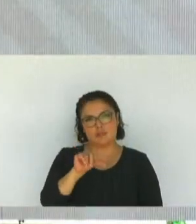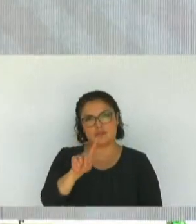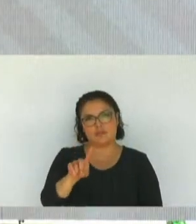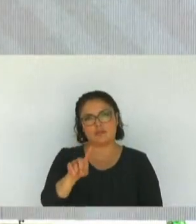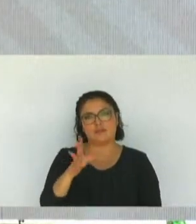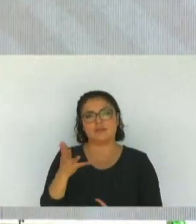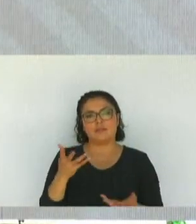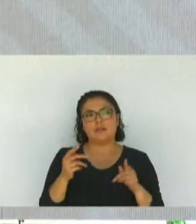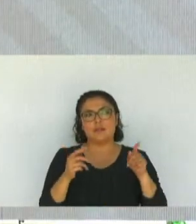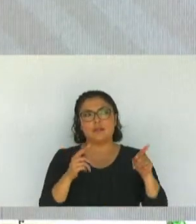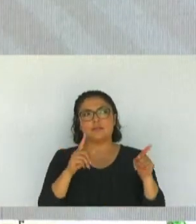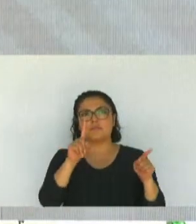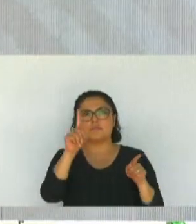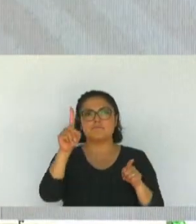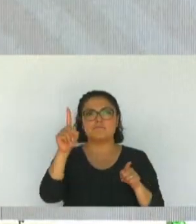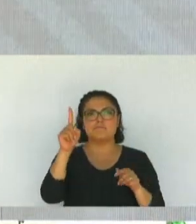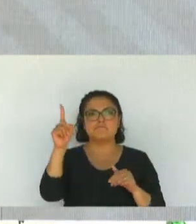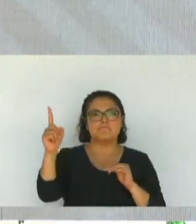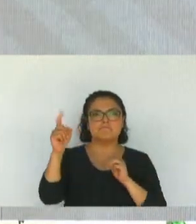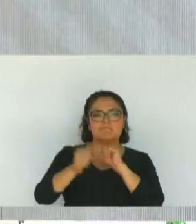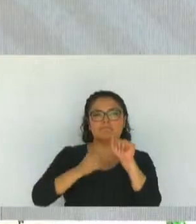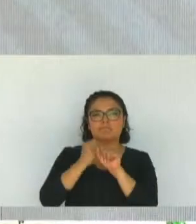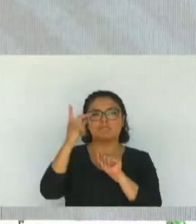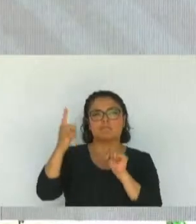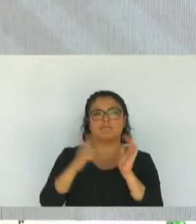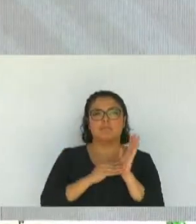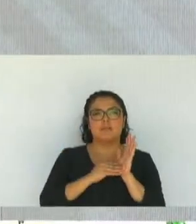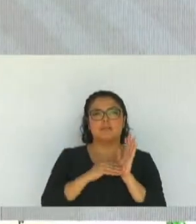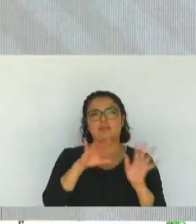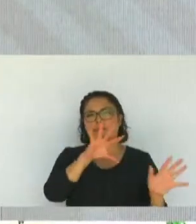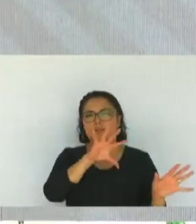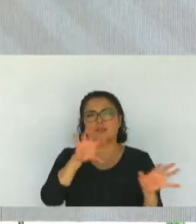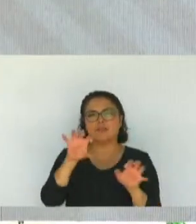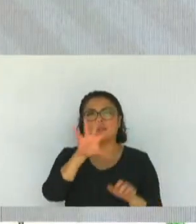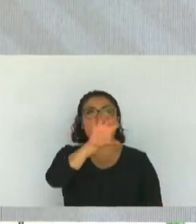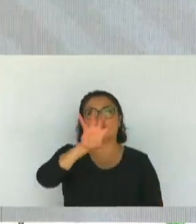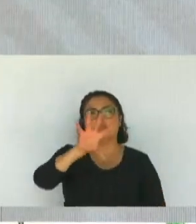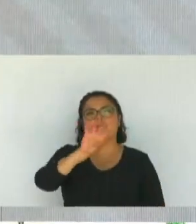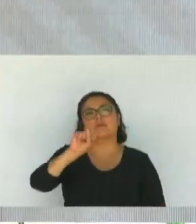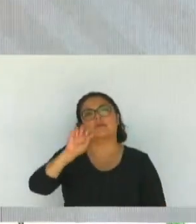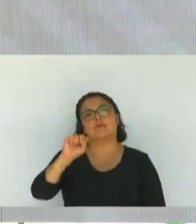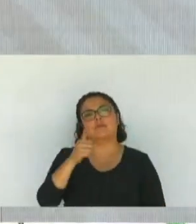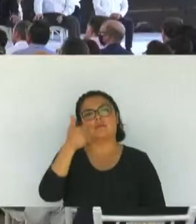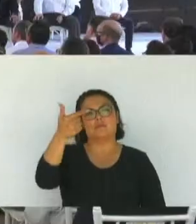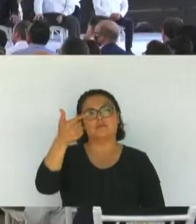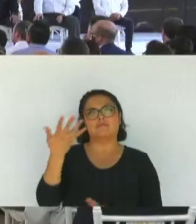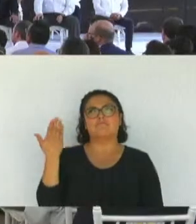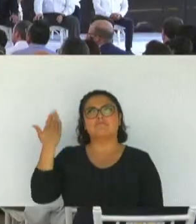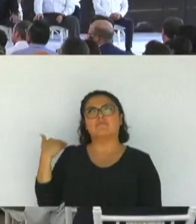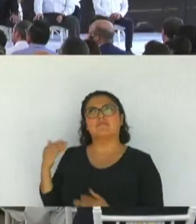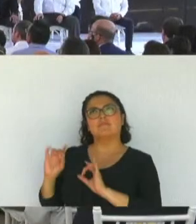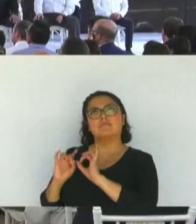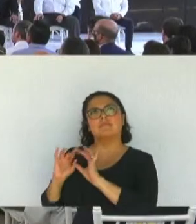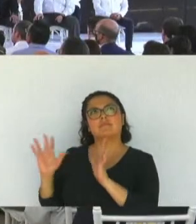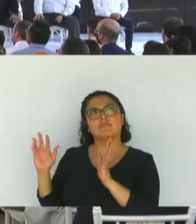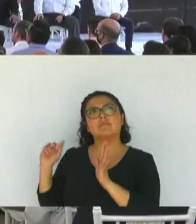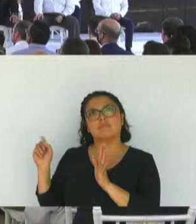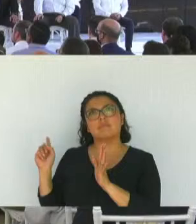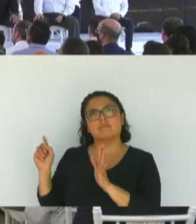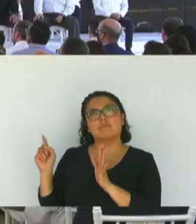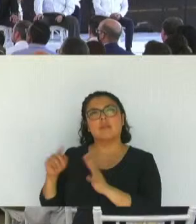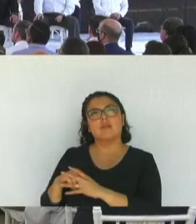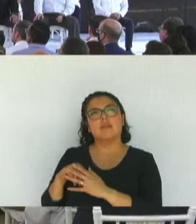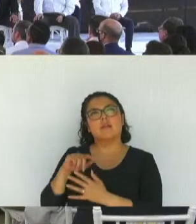de las cunas de la minería. Ahí habrá debate que ustedes me contarán cómo está, pero cuando escucho yo ese nombre de la